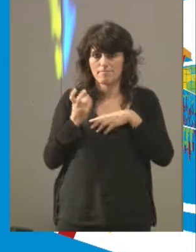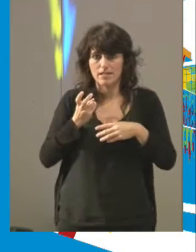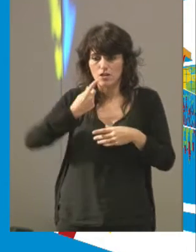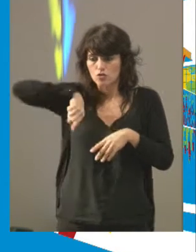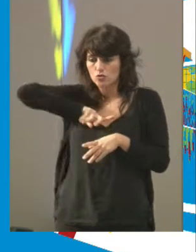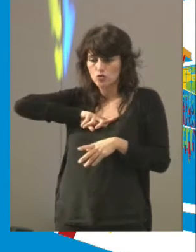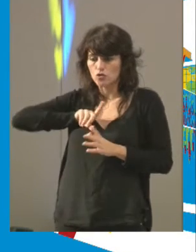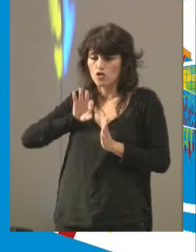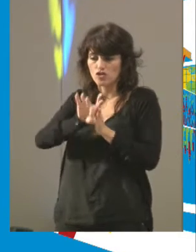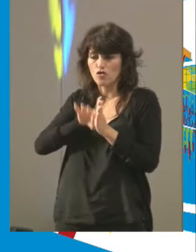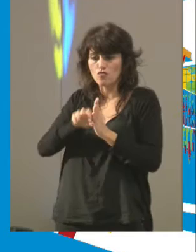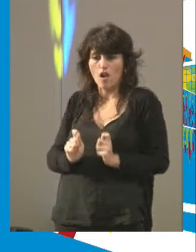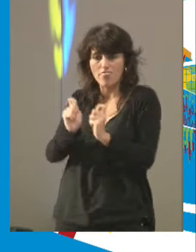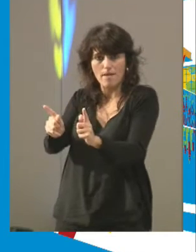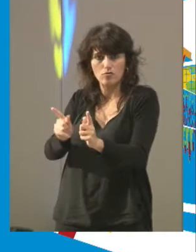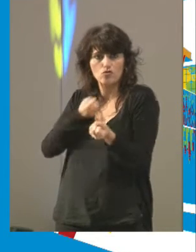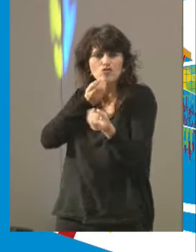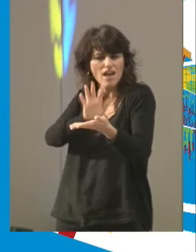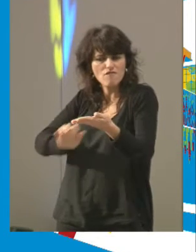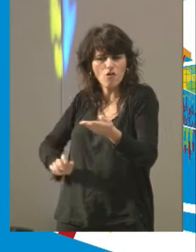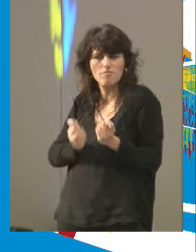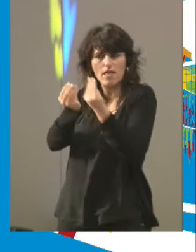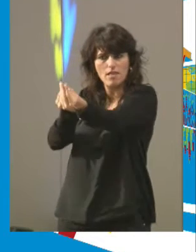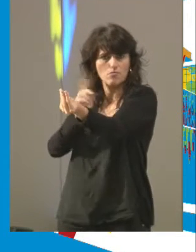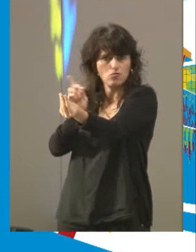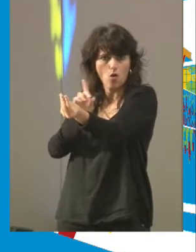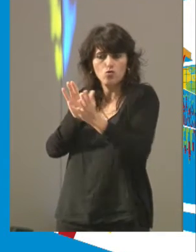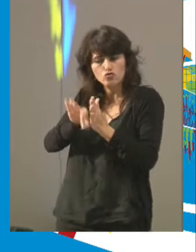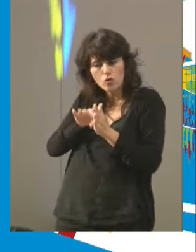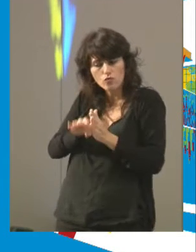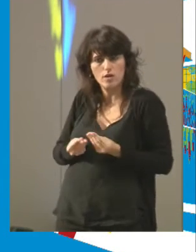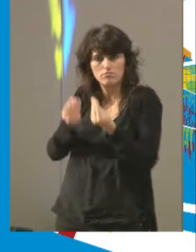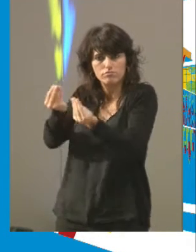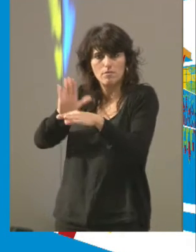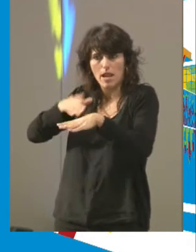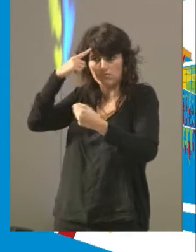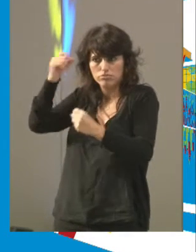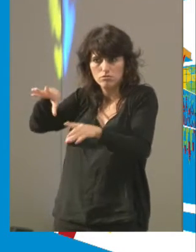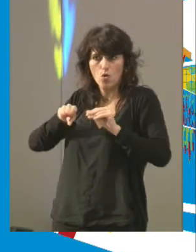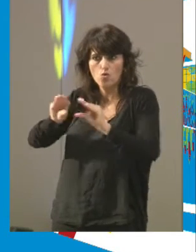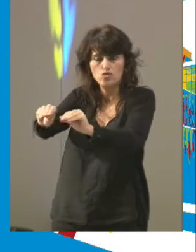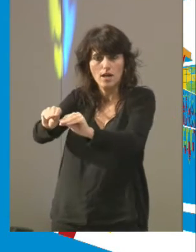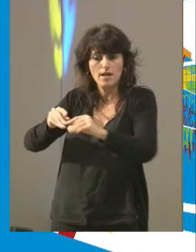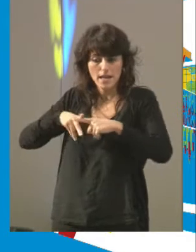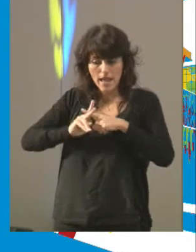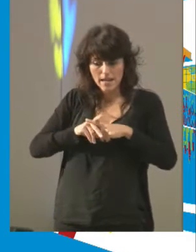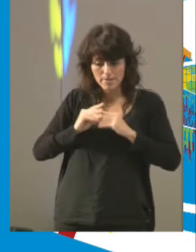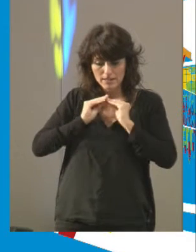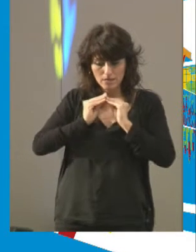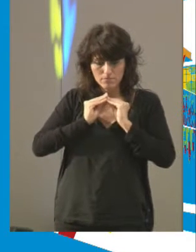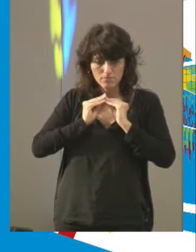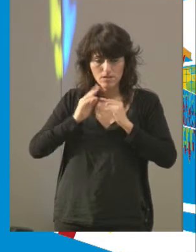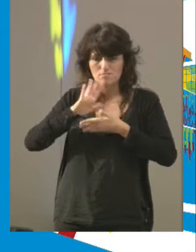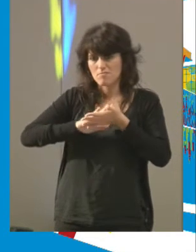le damos un software, no le damos un informe, le damos un software que ellos utilicen. Y construir esa herramienta normalmente pues, se hace